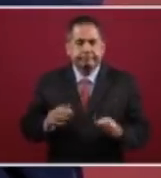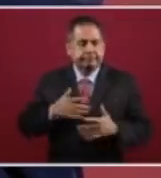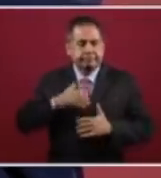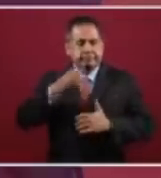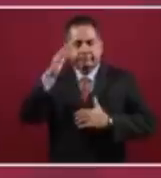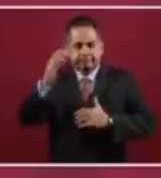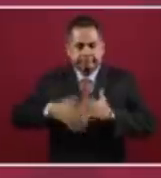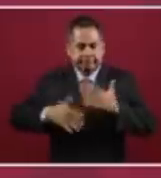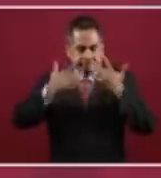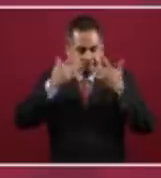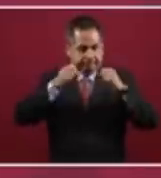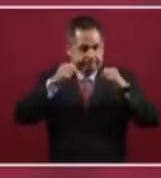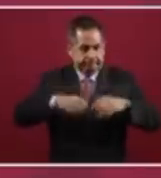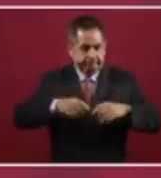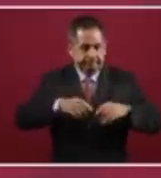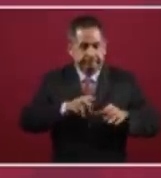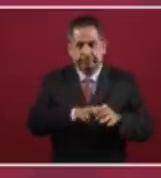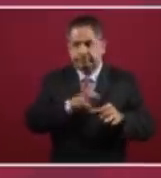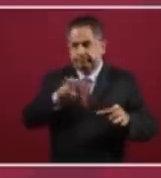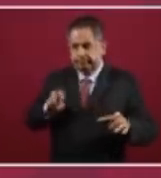retirarme. No